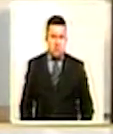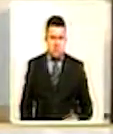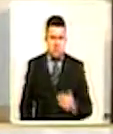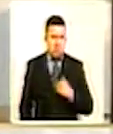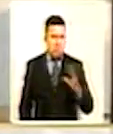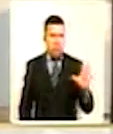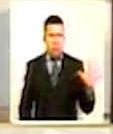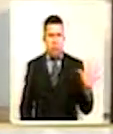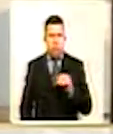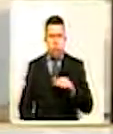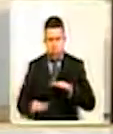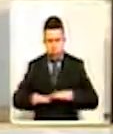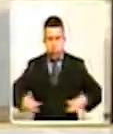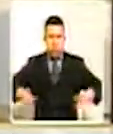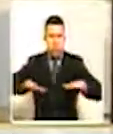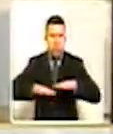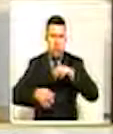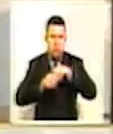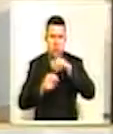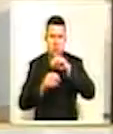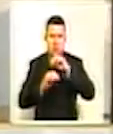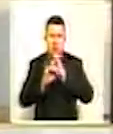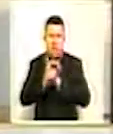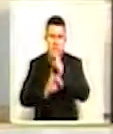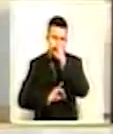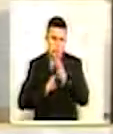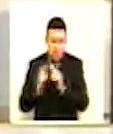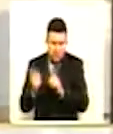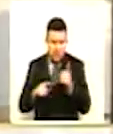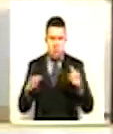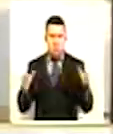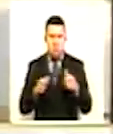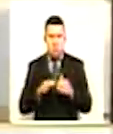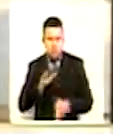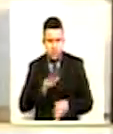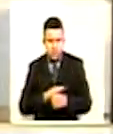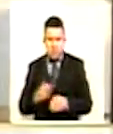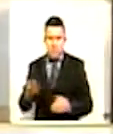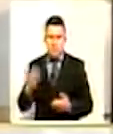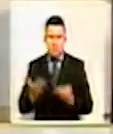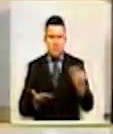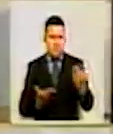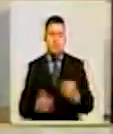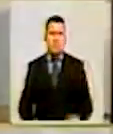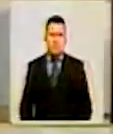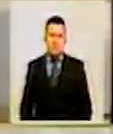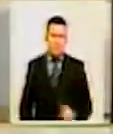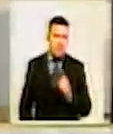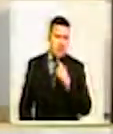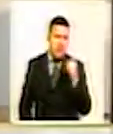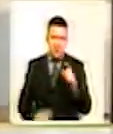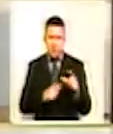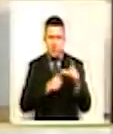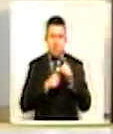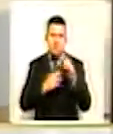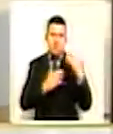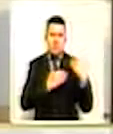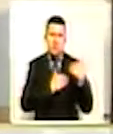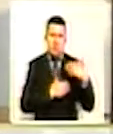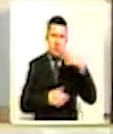además de todos los escenarios de la cooperación internacional que están listos a seguir contribuyendo, como lo decía la